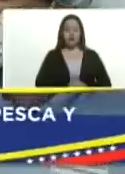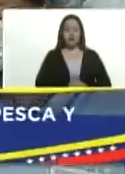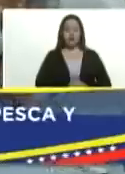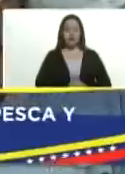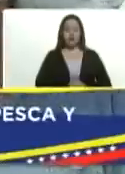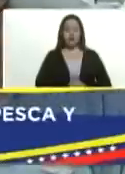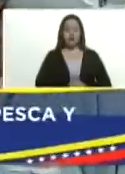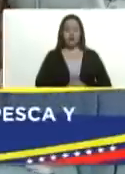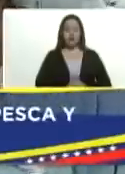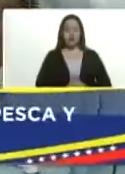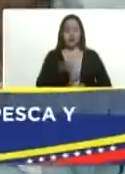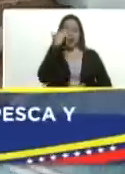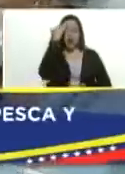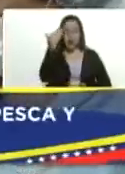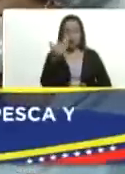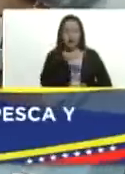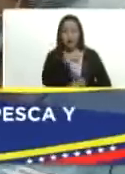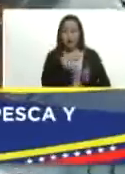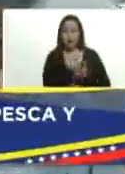Un saludo, señores.